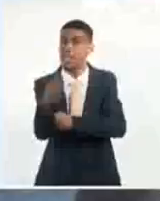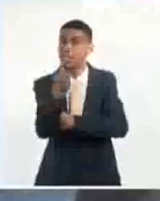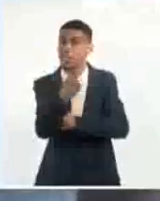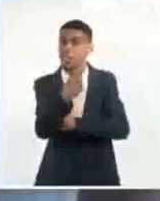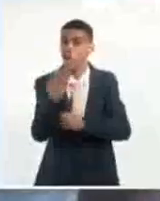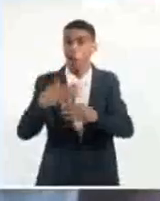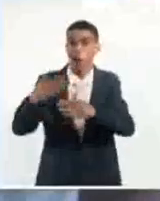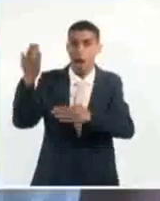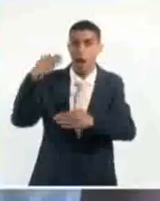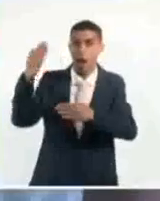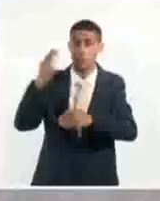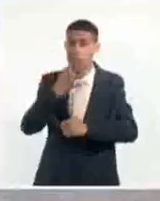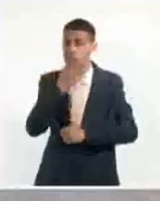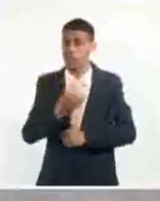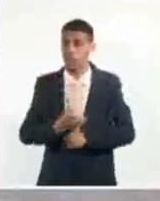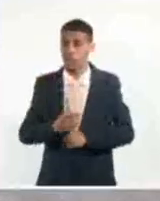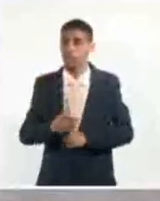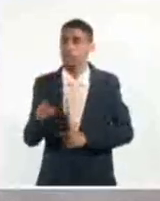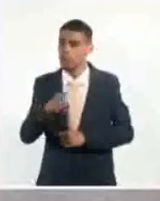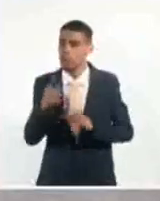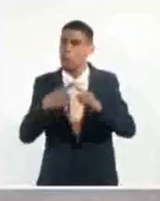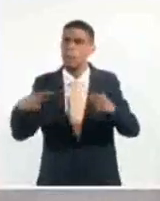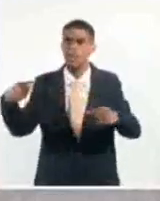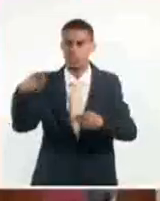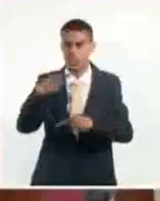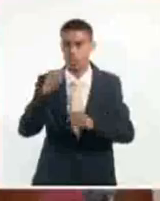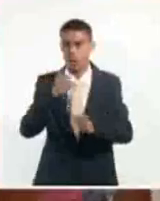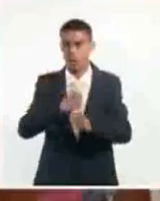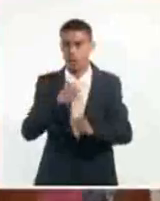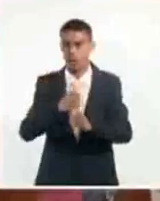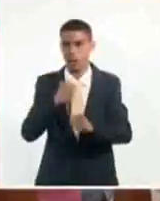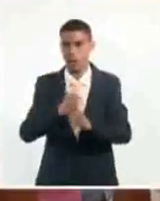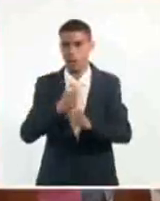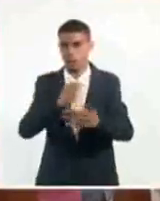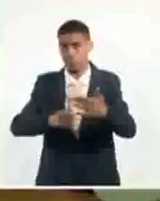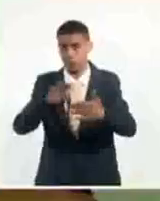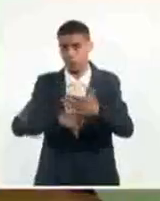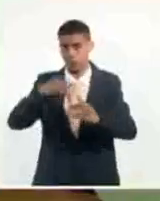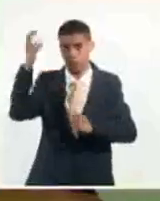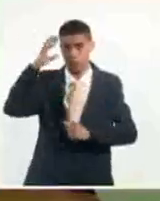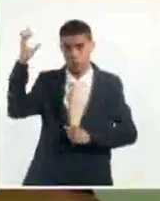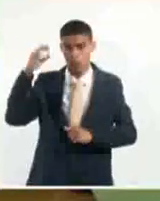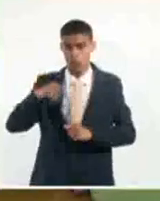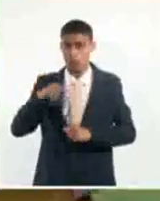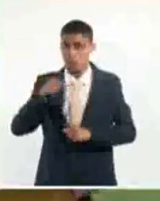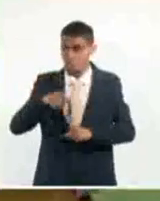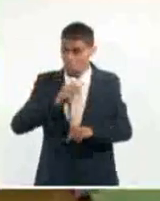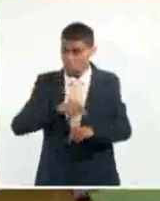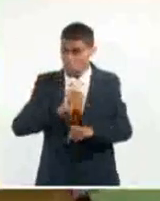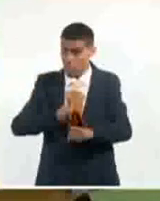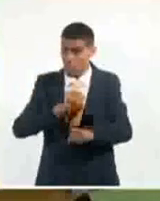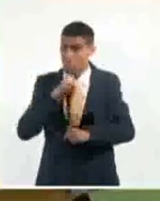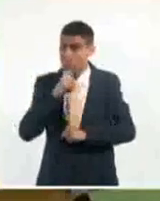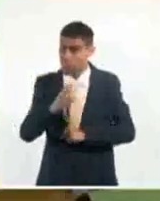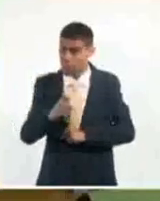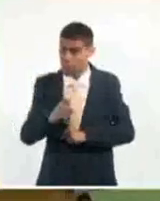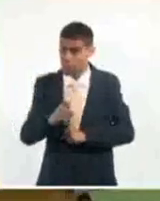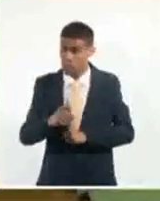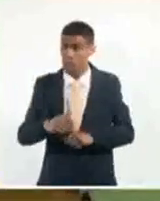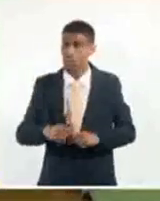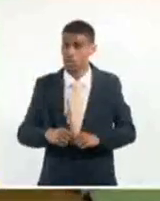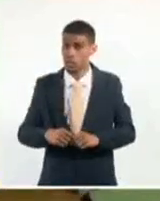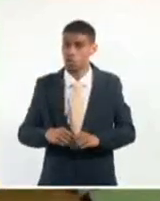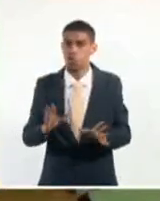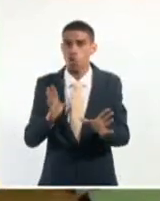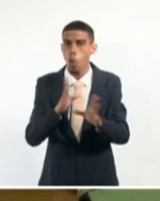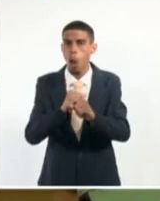de la Revolución, fue una de las principales premisas en el accionar del gobierno cubano. En estos tiempos complejos, no hay otro